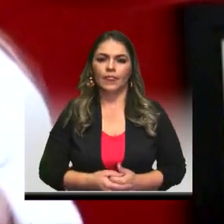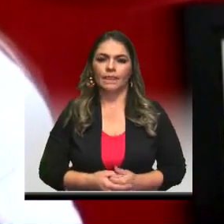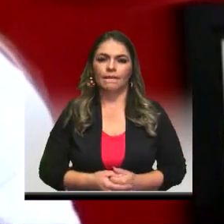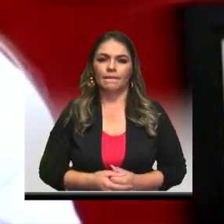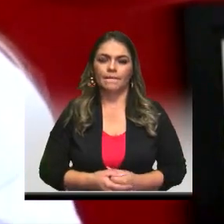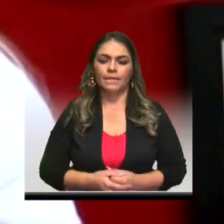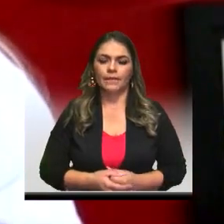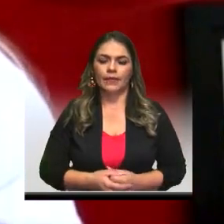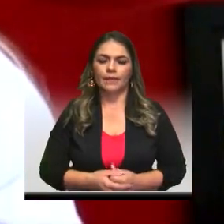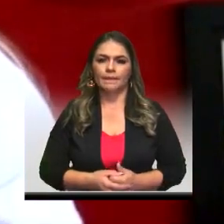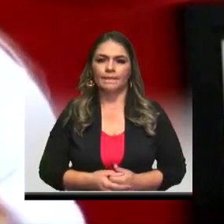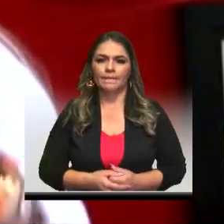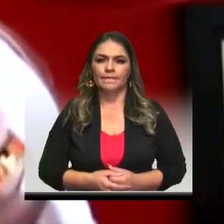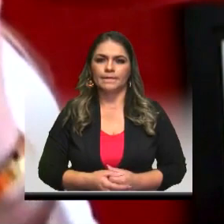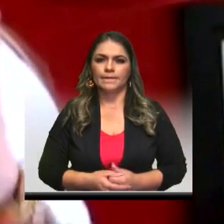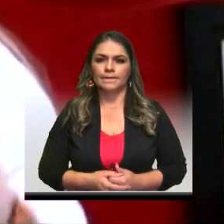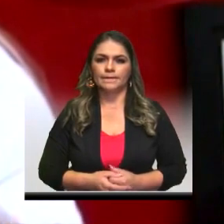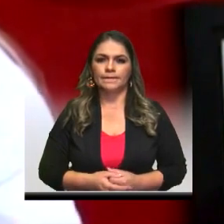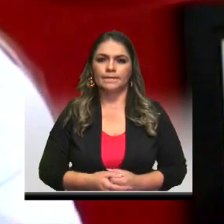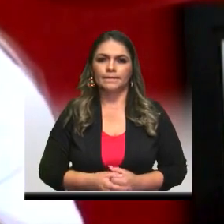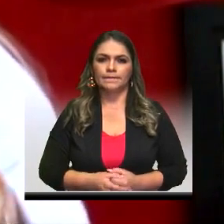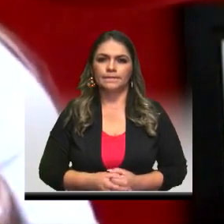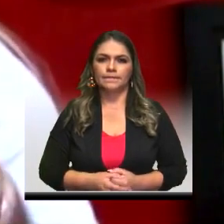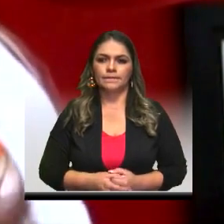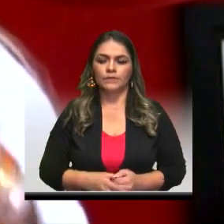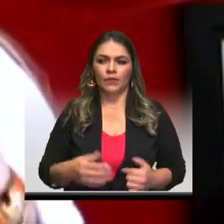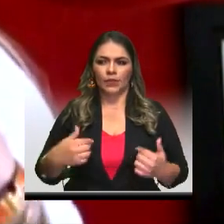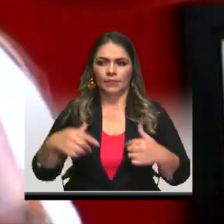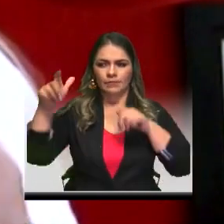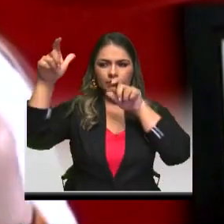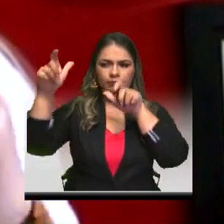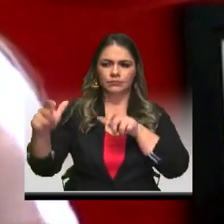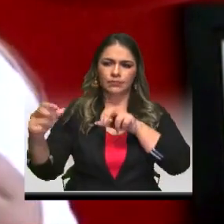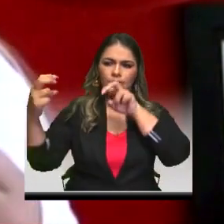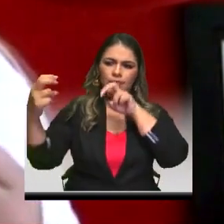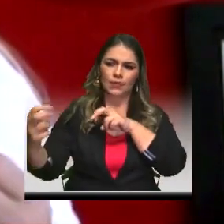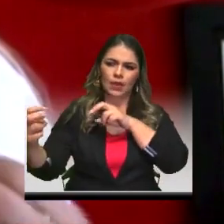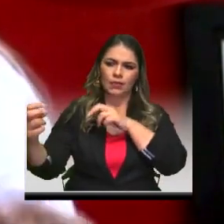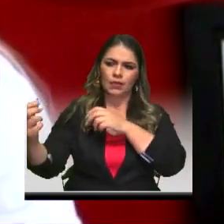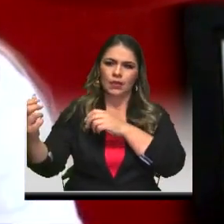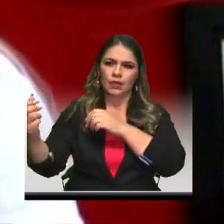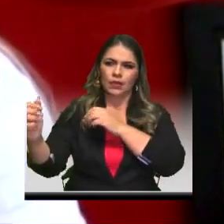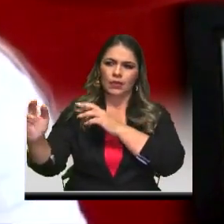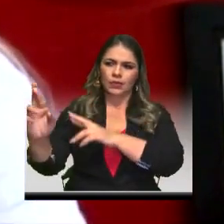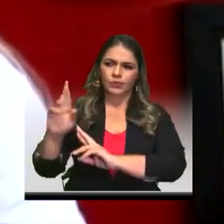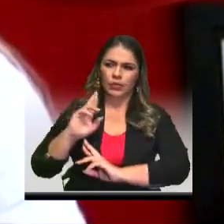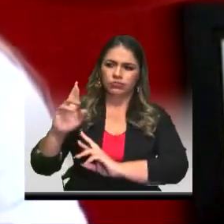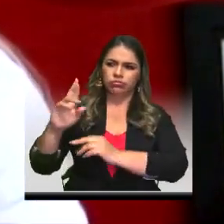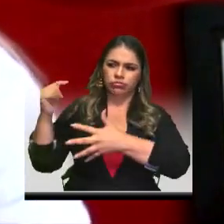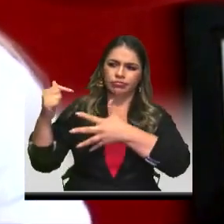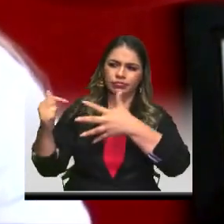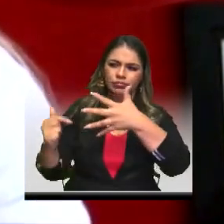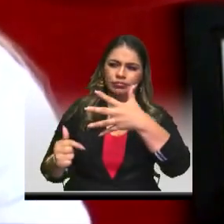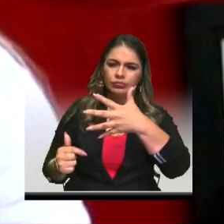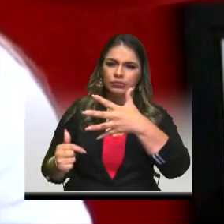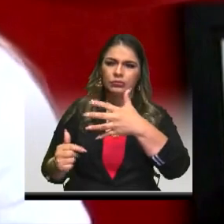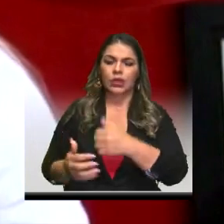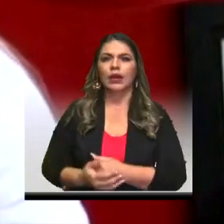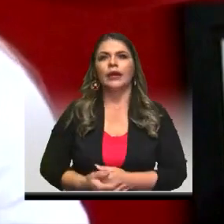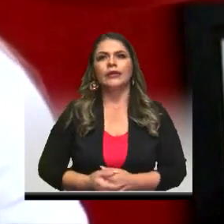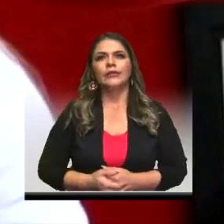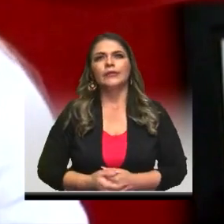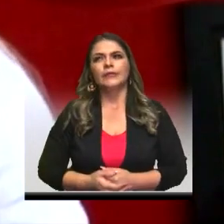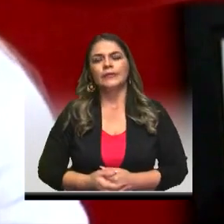ellos, a las personas a las que yo trato, entrevisto, que ellos tengan una segunda oportunidad, si yo no